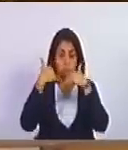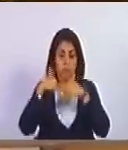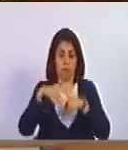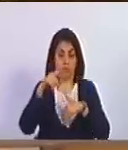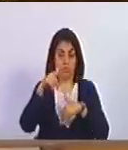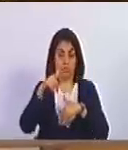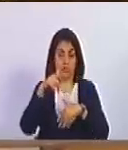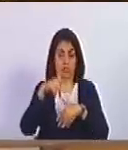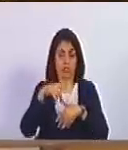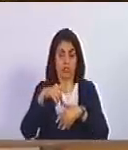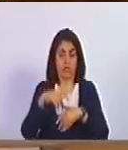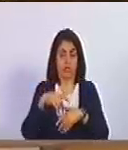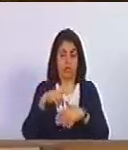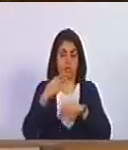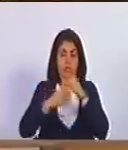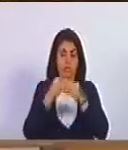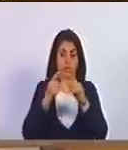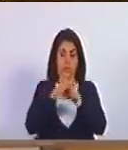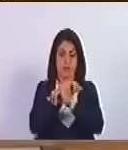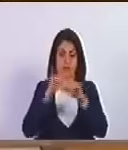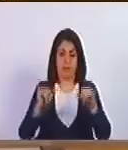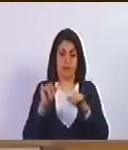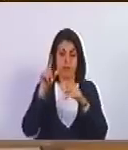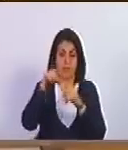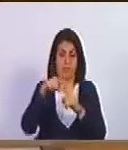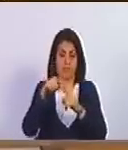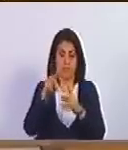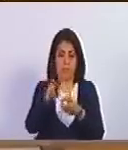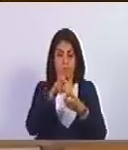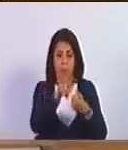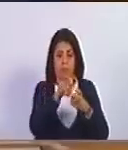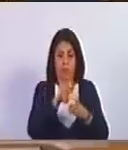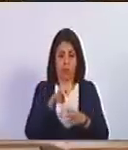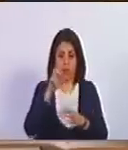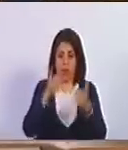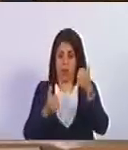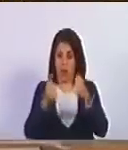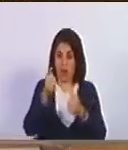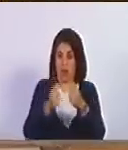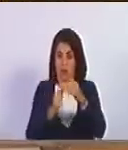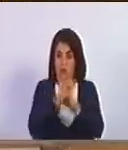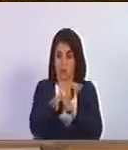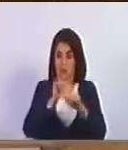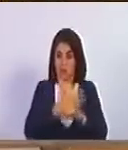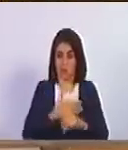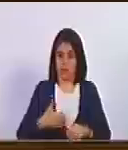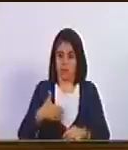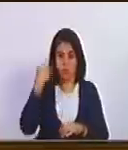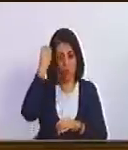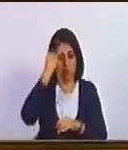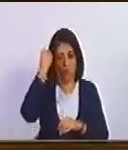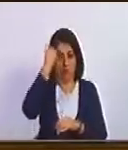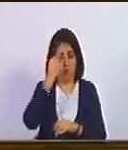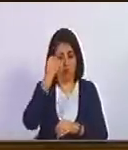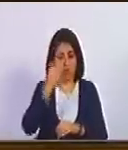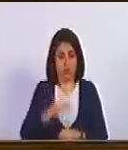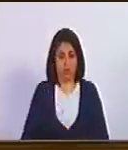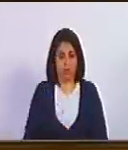el cual queda redactado en los siguientes términos. Epígrafe, impuesto a vehículos. Es todo, señor presidente. En consideración al